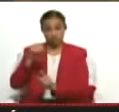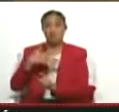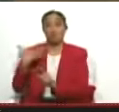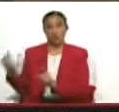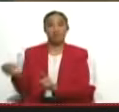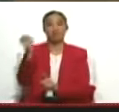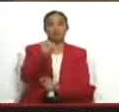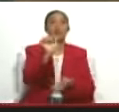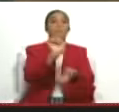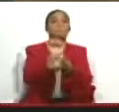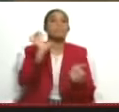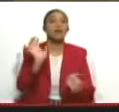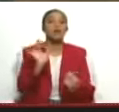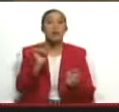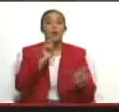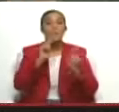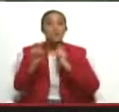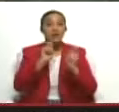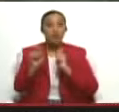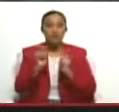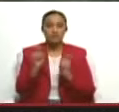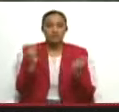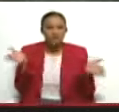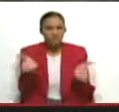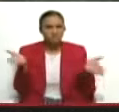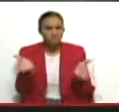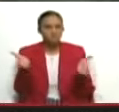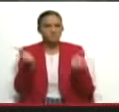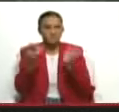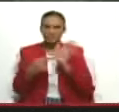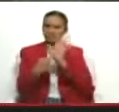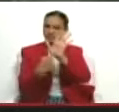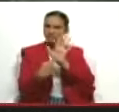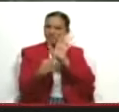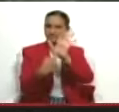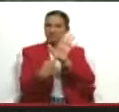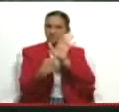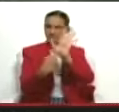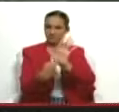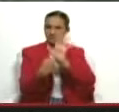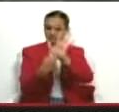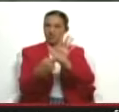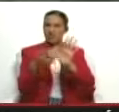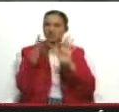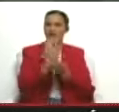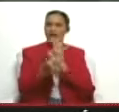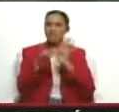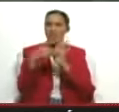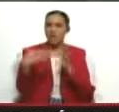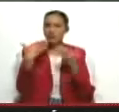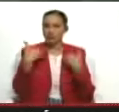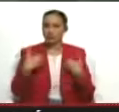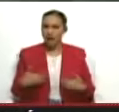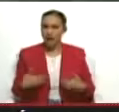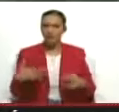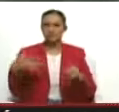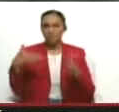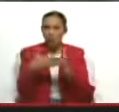periodista fomenta promueve instiga a actos terroristas no puede ser entonces eh